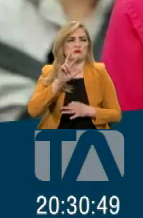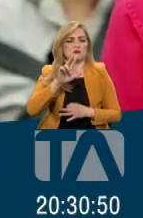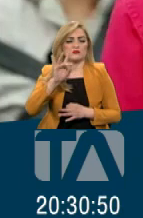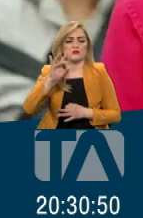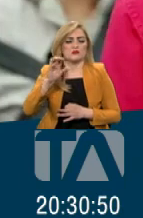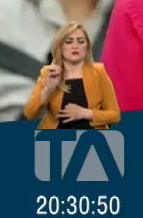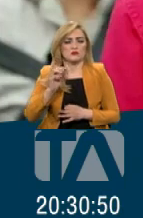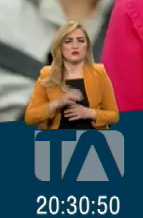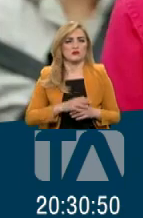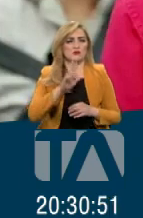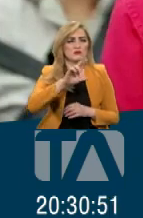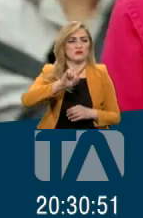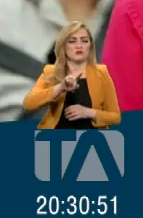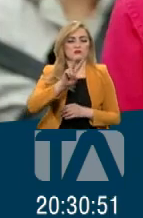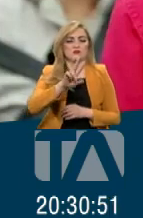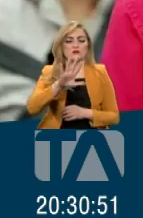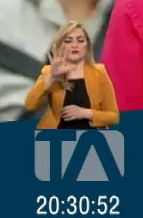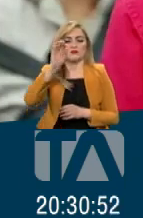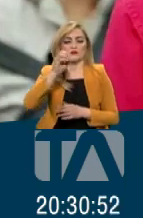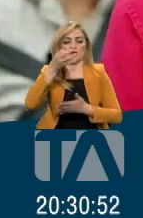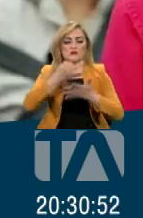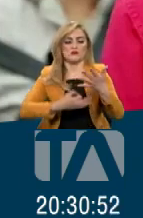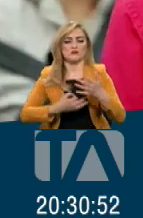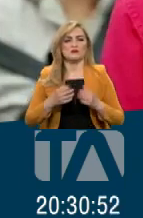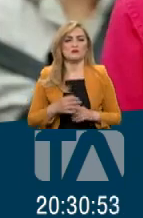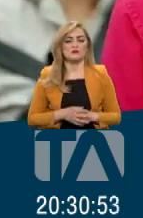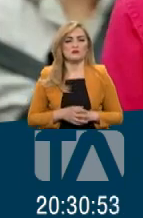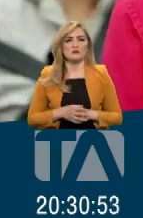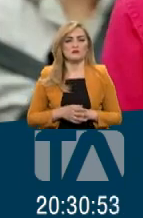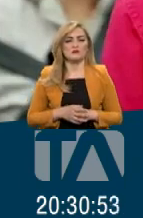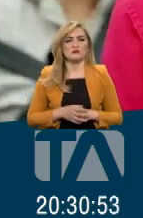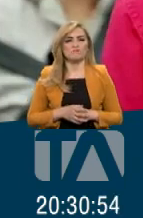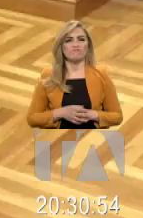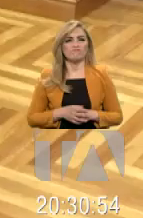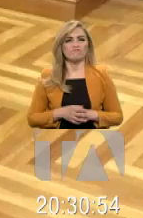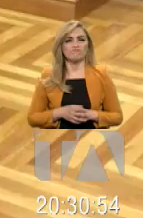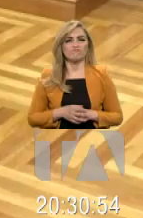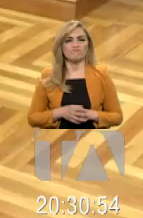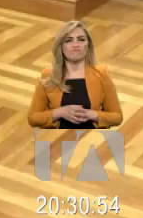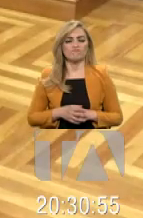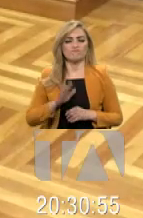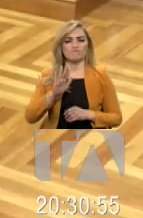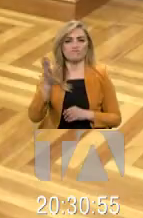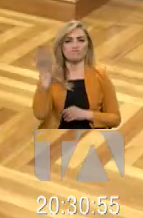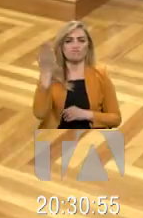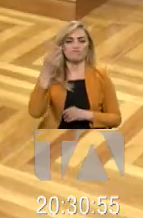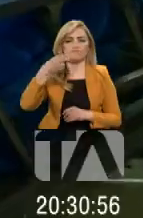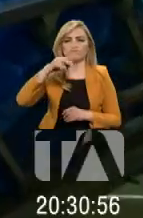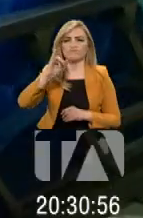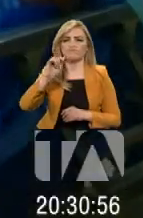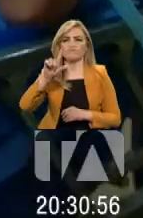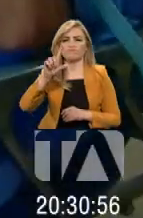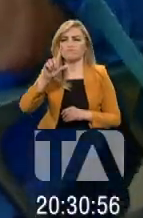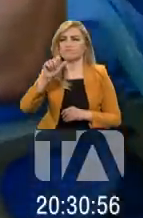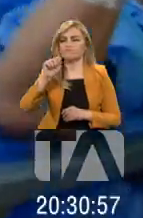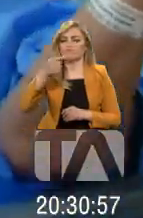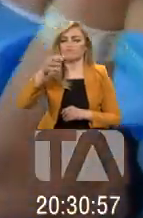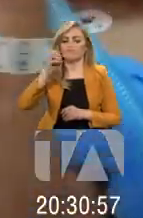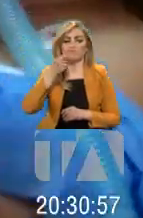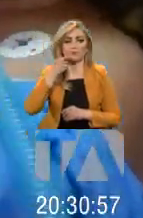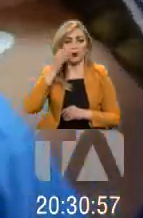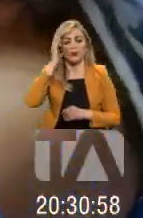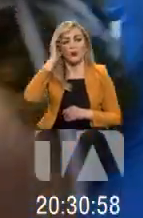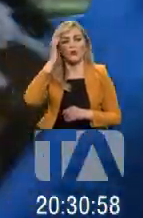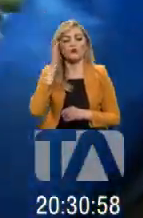decir, el 3,23% del total de contagios de la provincia de Pichincha, su alcalde Roberto Hidalgo sostiene que la